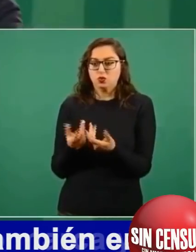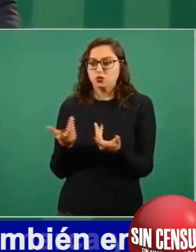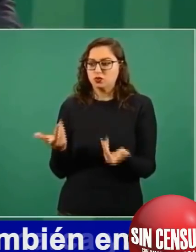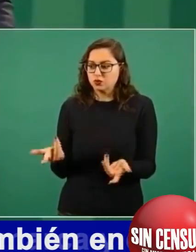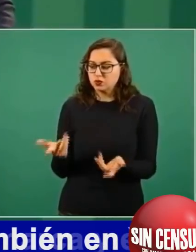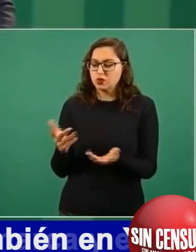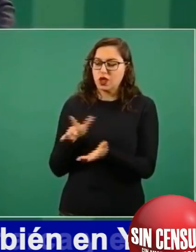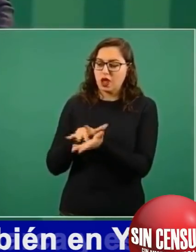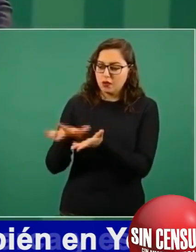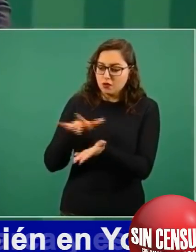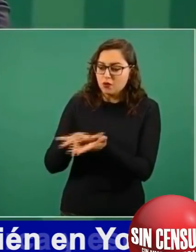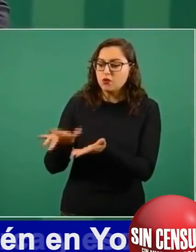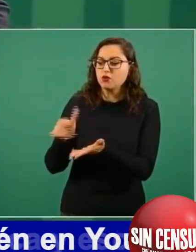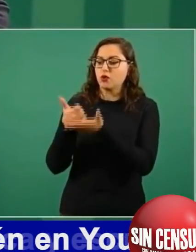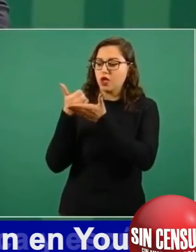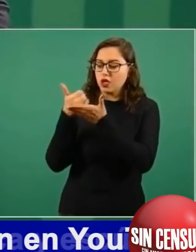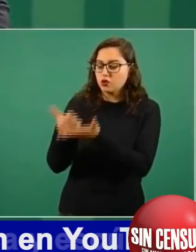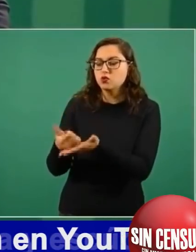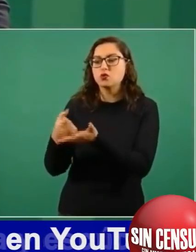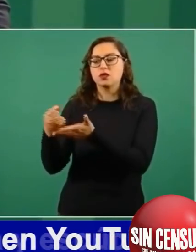otorgar créditos baratos